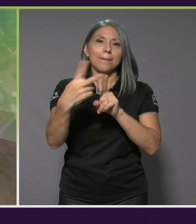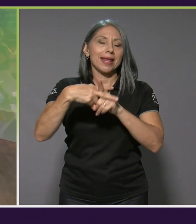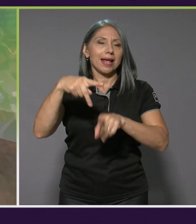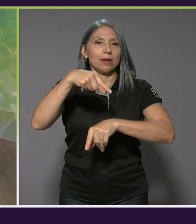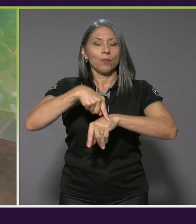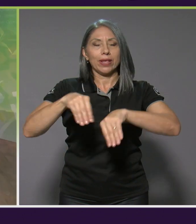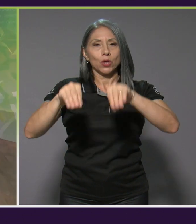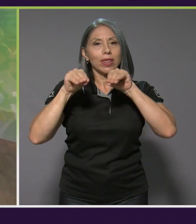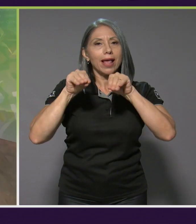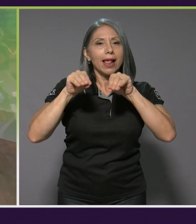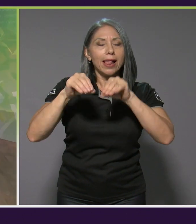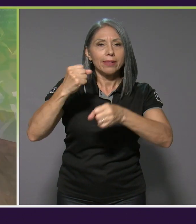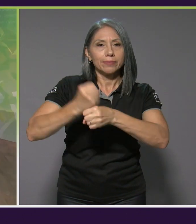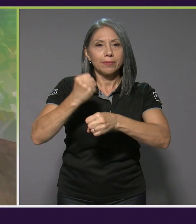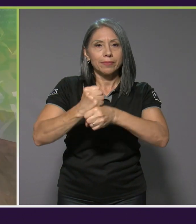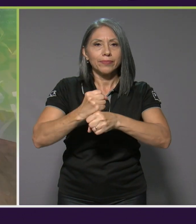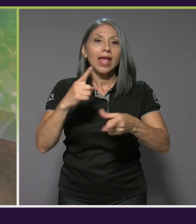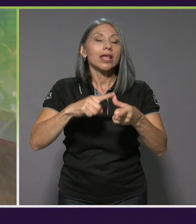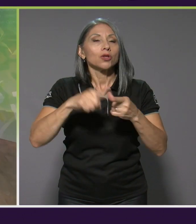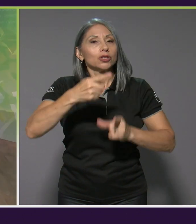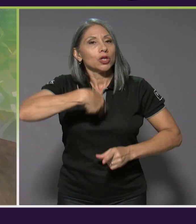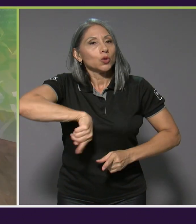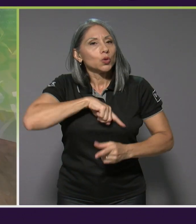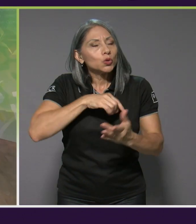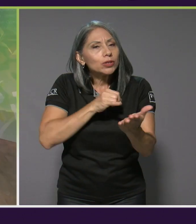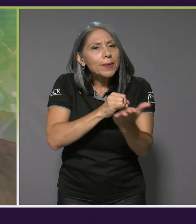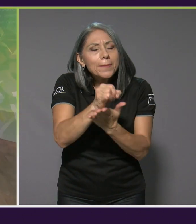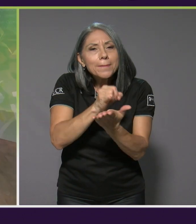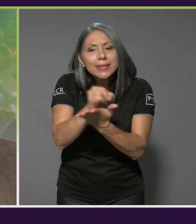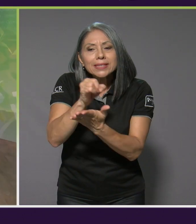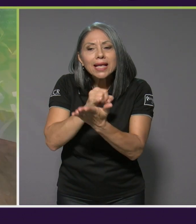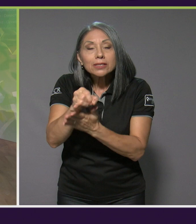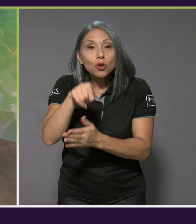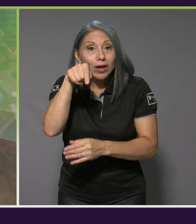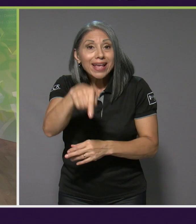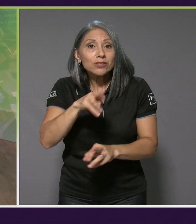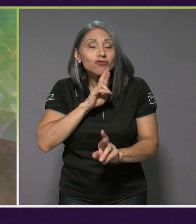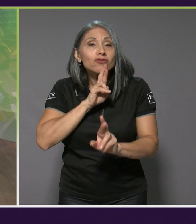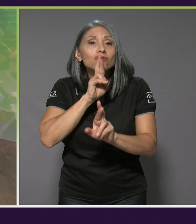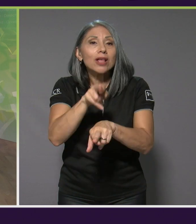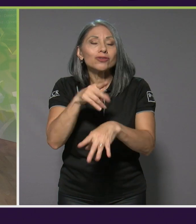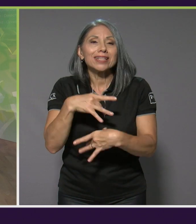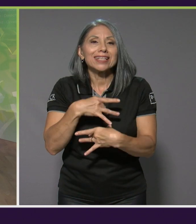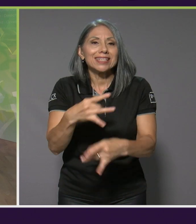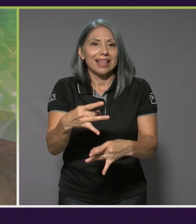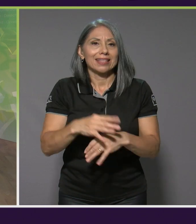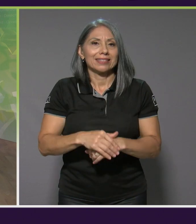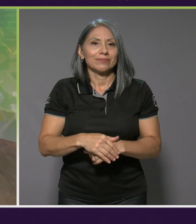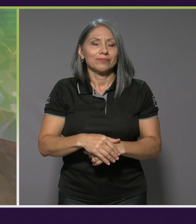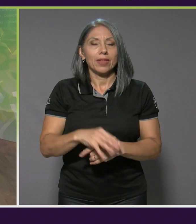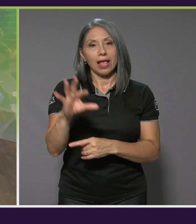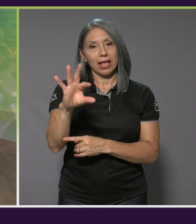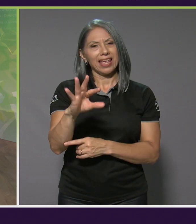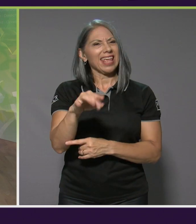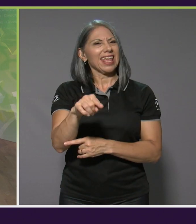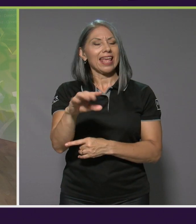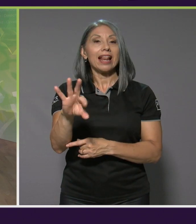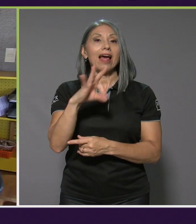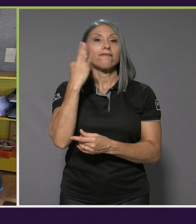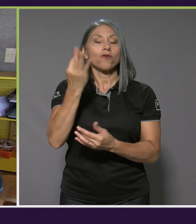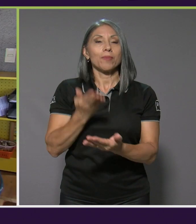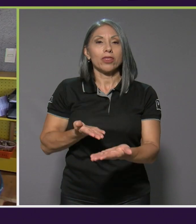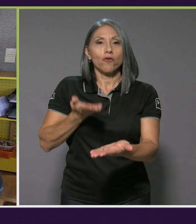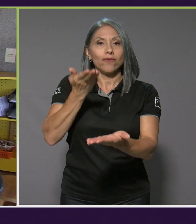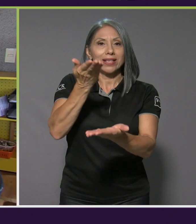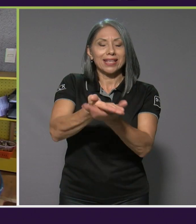Entonces hicimos una investigación que resultó en aspectos muy interesantes sobre qué hay que cambiar en las formas de ofrecer esa